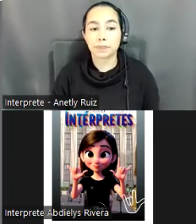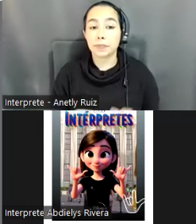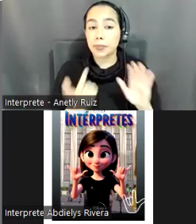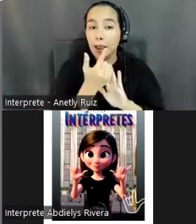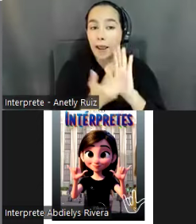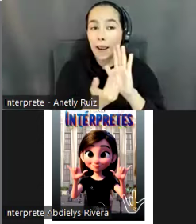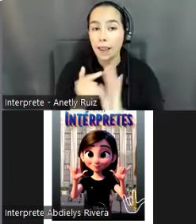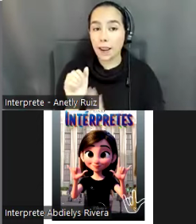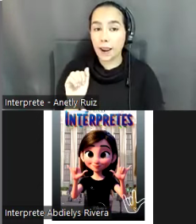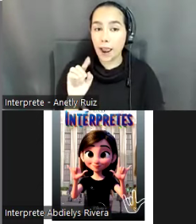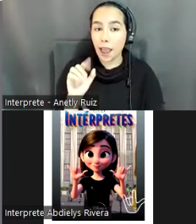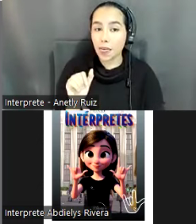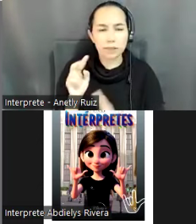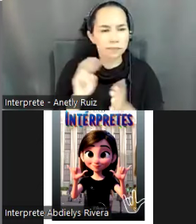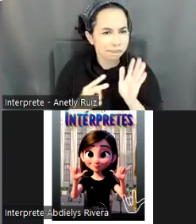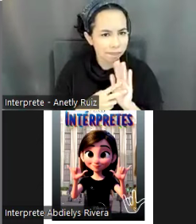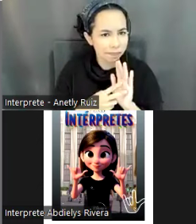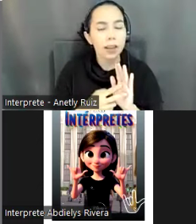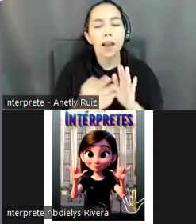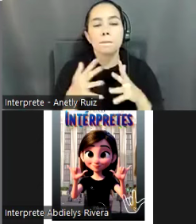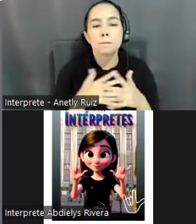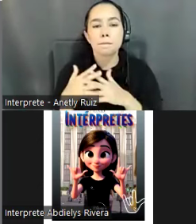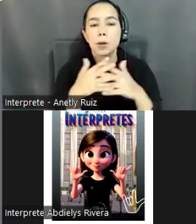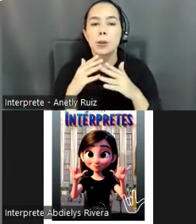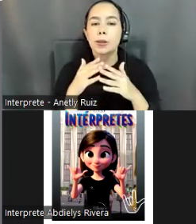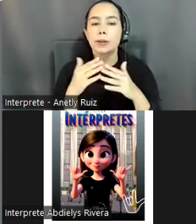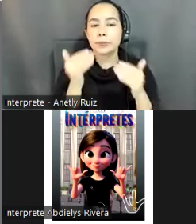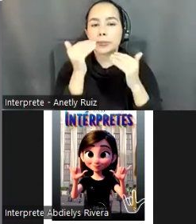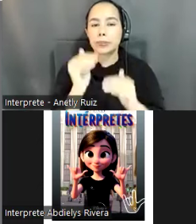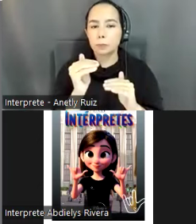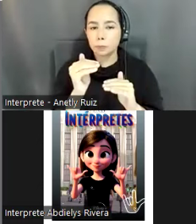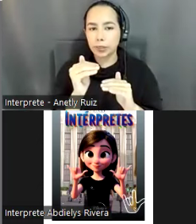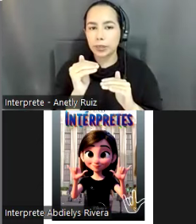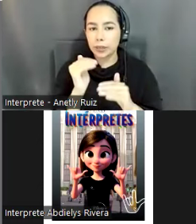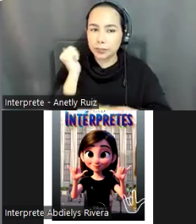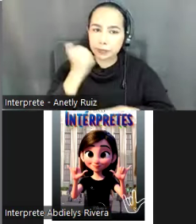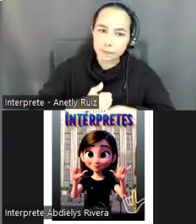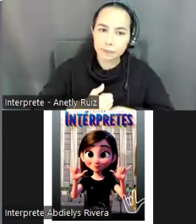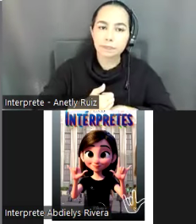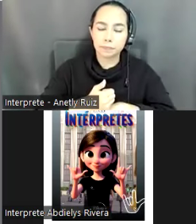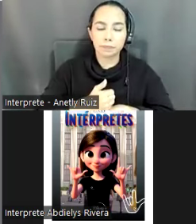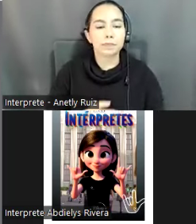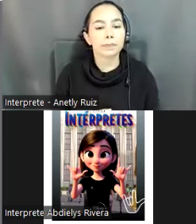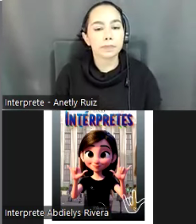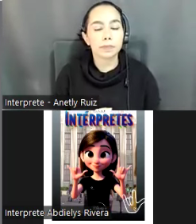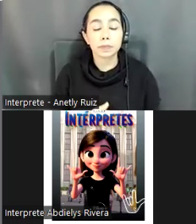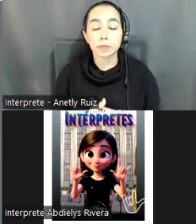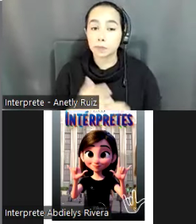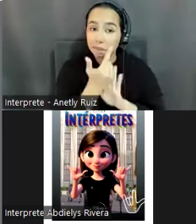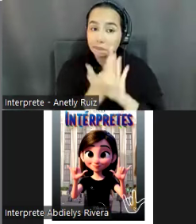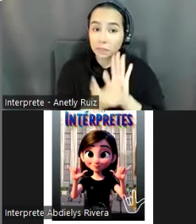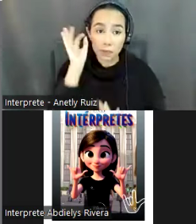ADA, el ADA, Americans with Disability Act. Esto es una ley que se creó, es una ley federal que se creó en